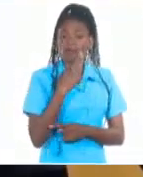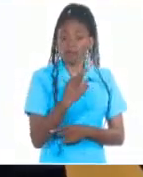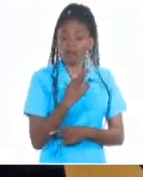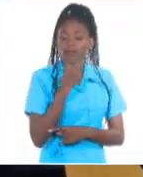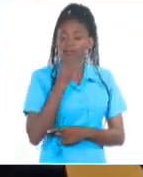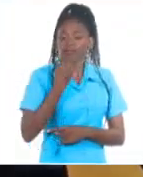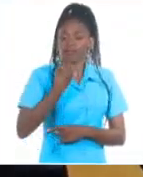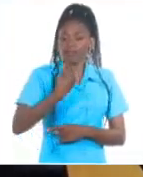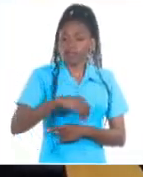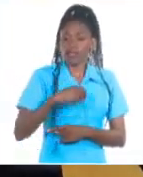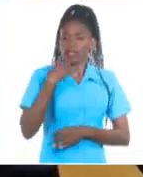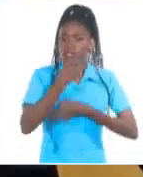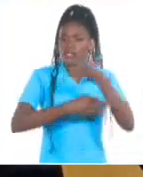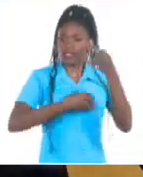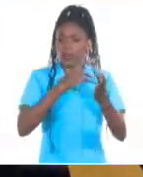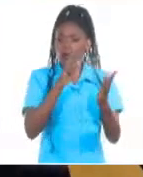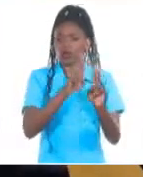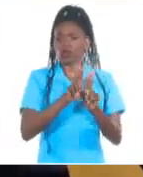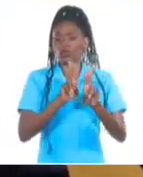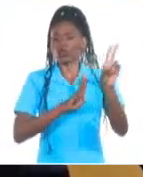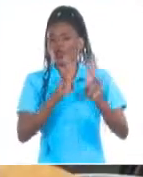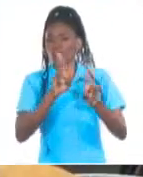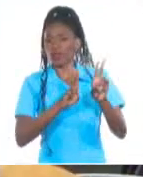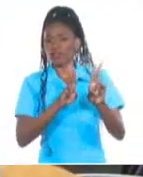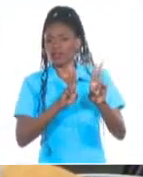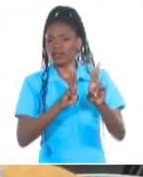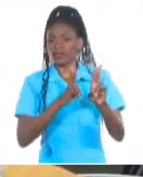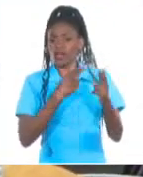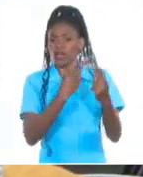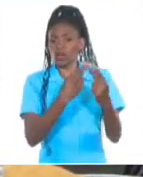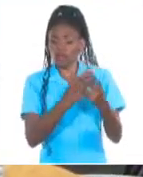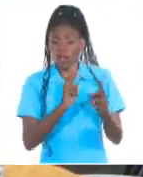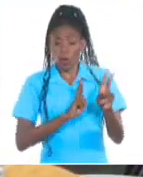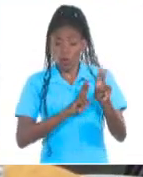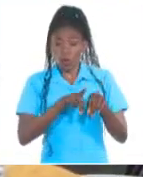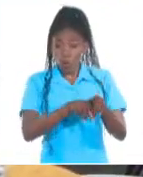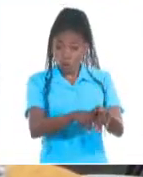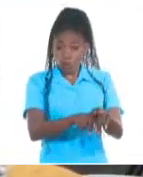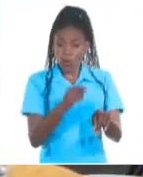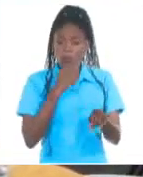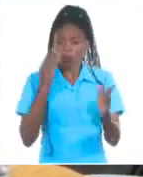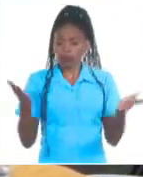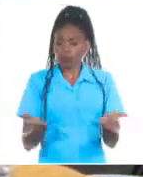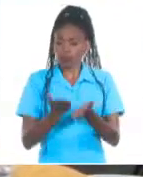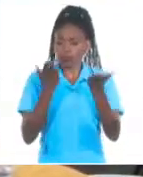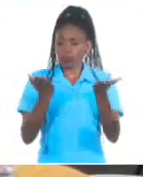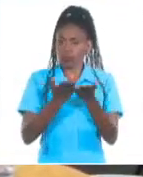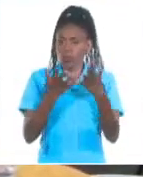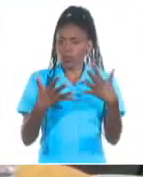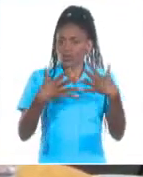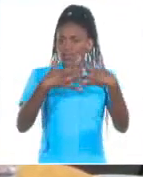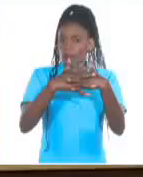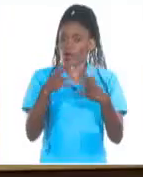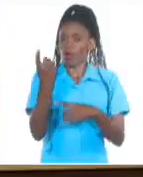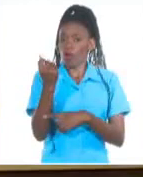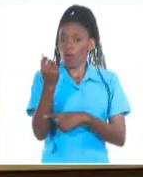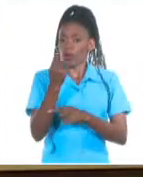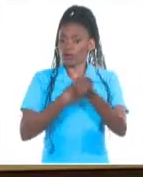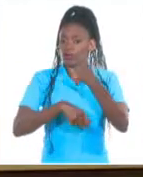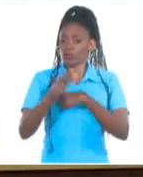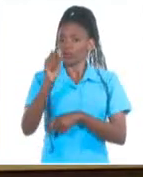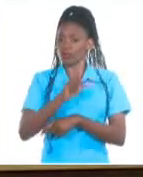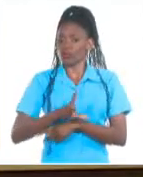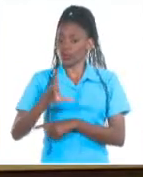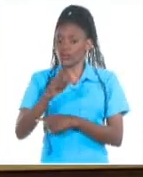oportuna y expresó su confianza de que el esfuerzo conjunto posibilitará elevar el nivel de los lazos económicos, comerciales y